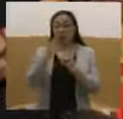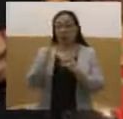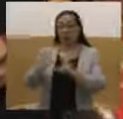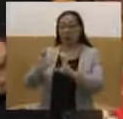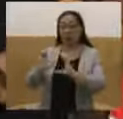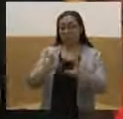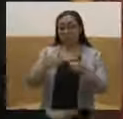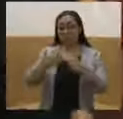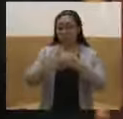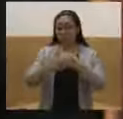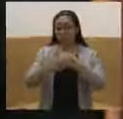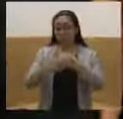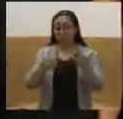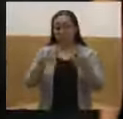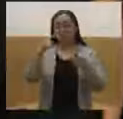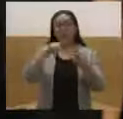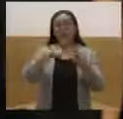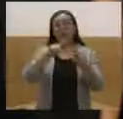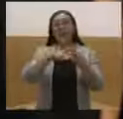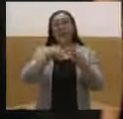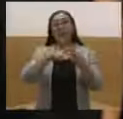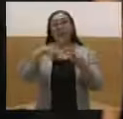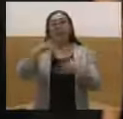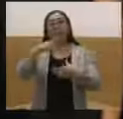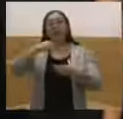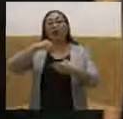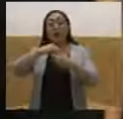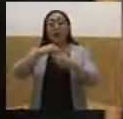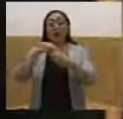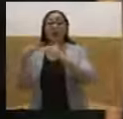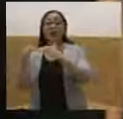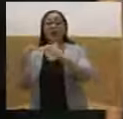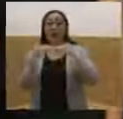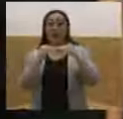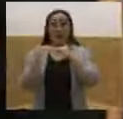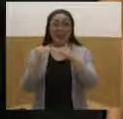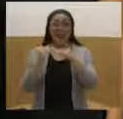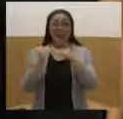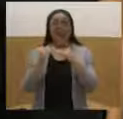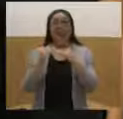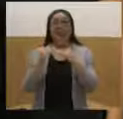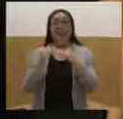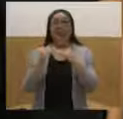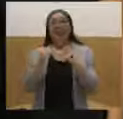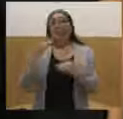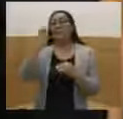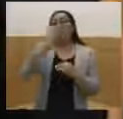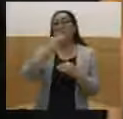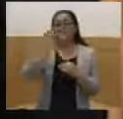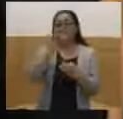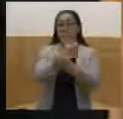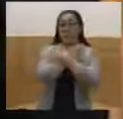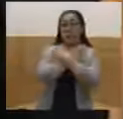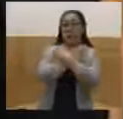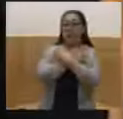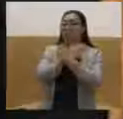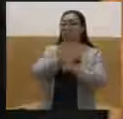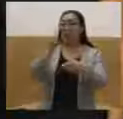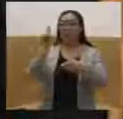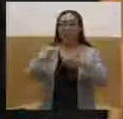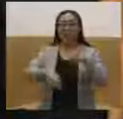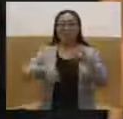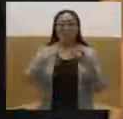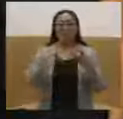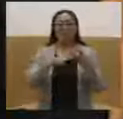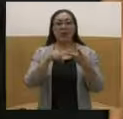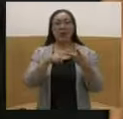programas. El programa para la inclusión y la equidad educativa quedó eliminado. El programa de estancias